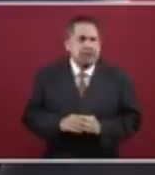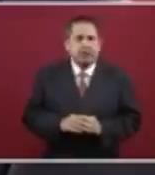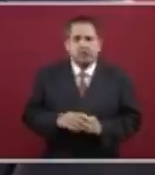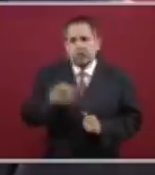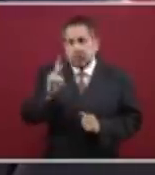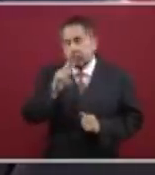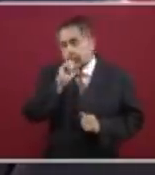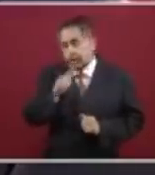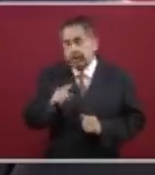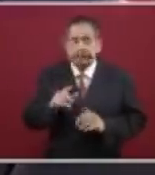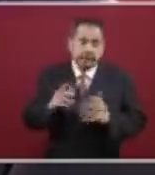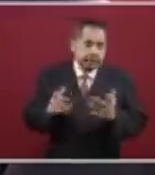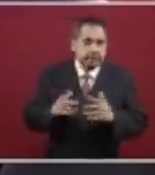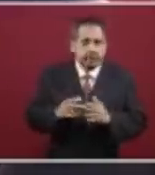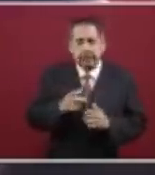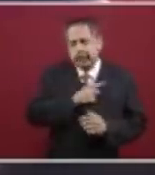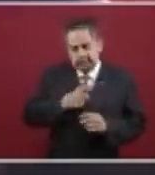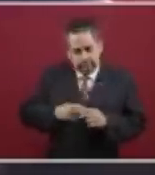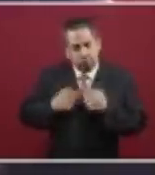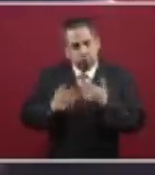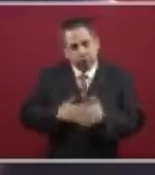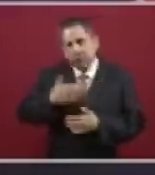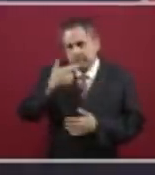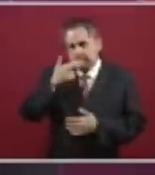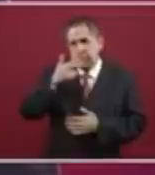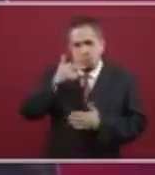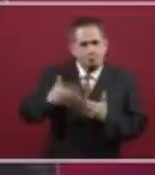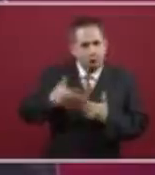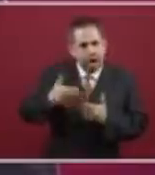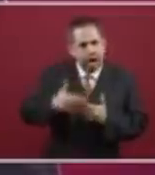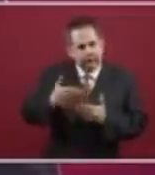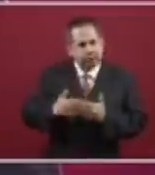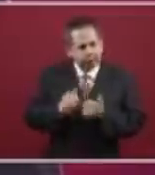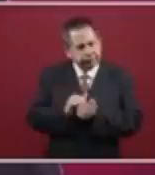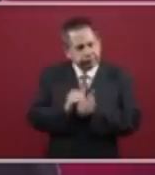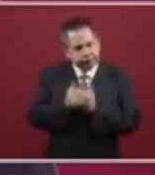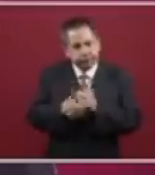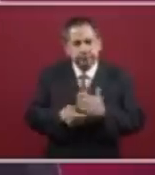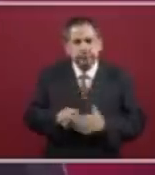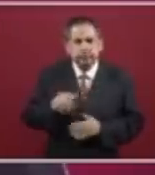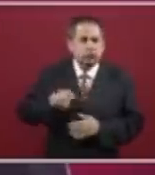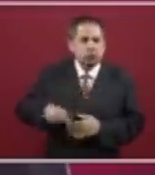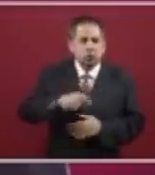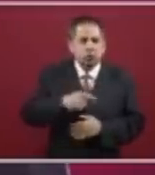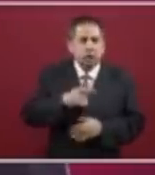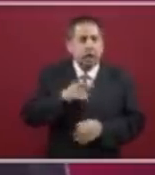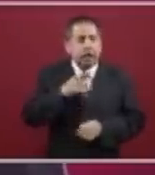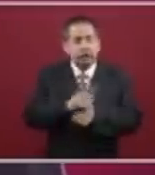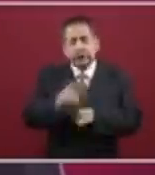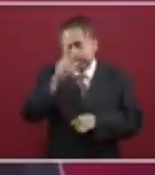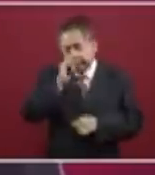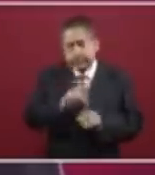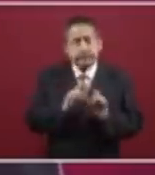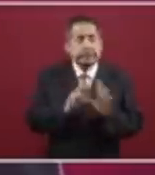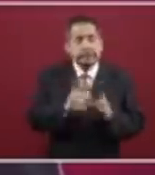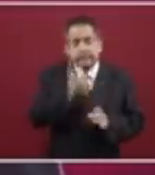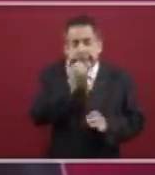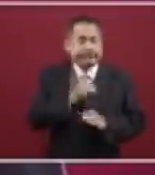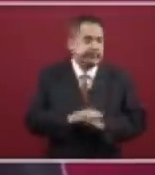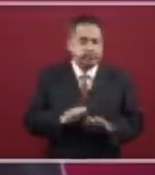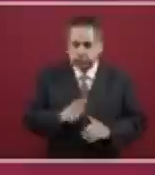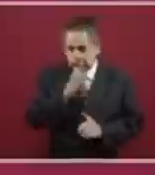pero tenemos que mejorar. Nosotros no podemos fallar. Como me lo